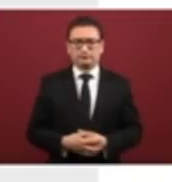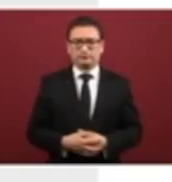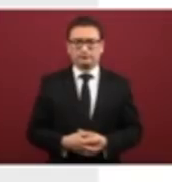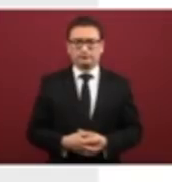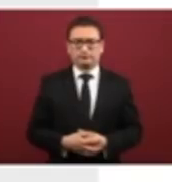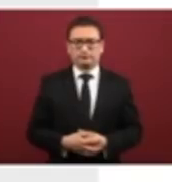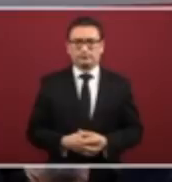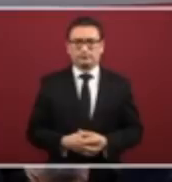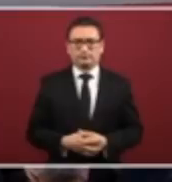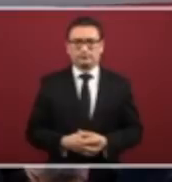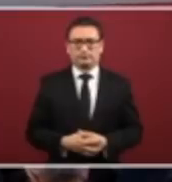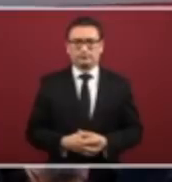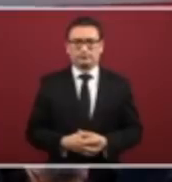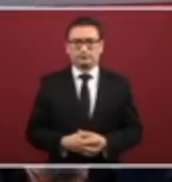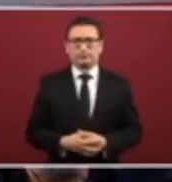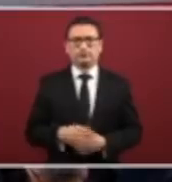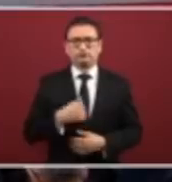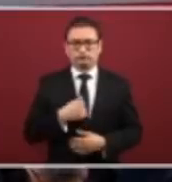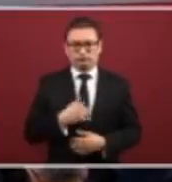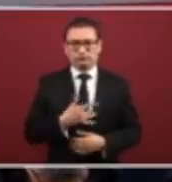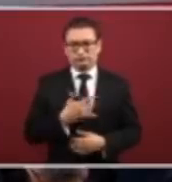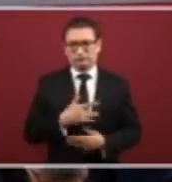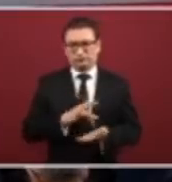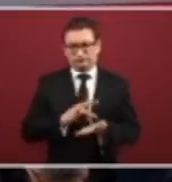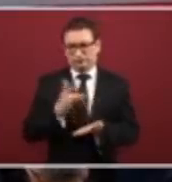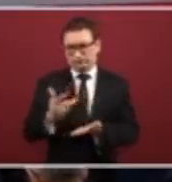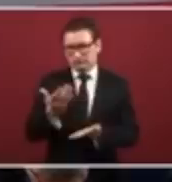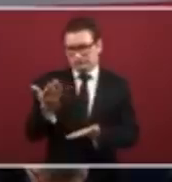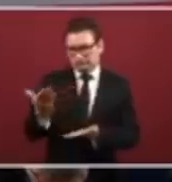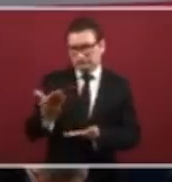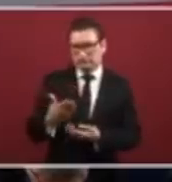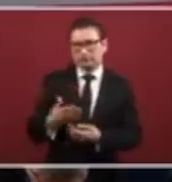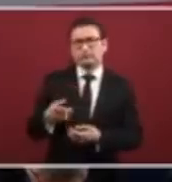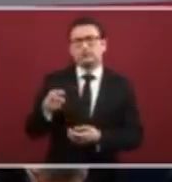Quiero agradecer el apoyo de la